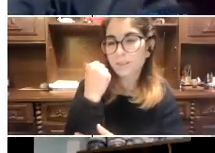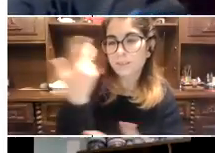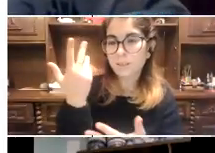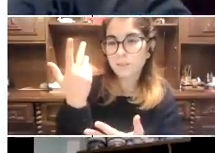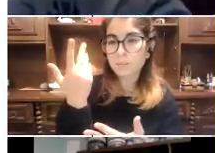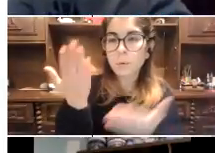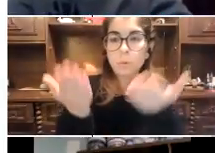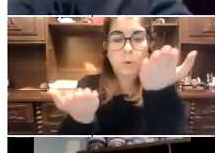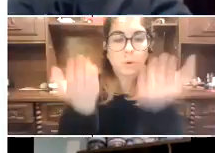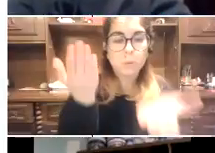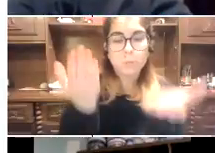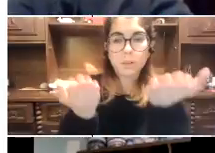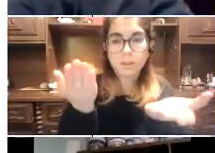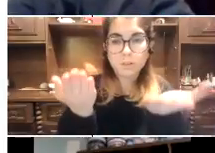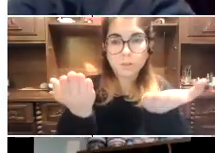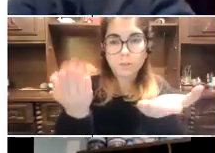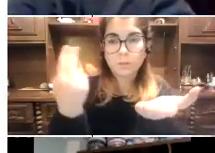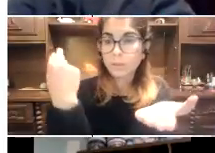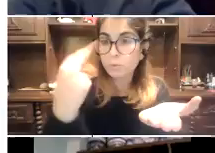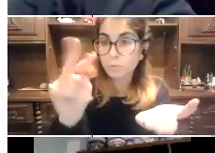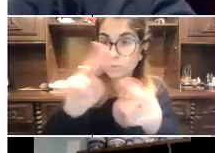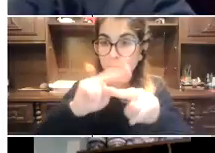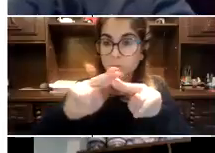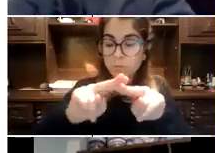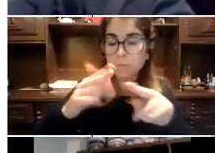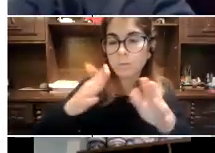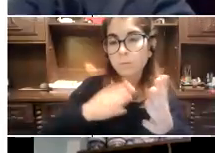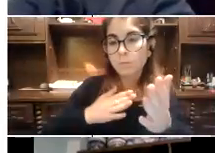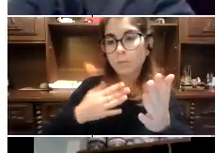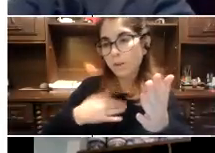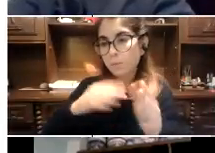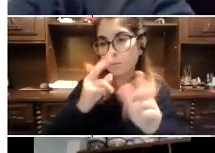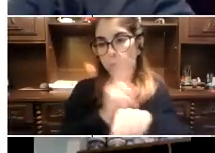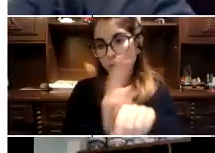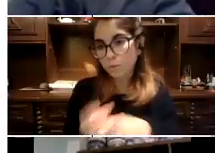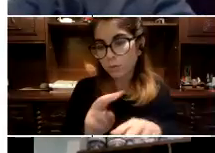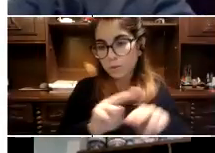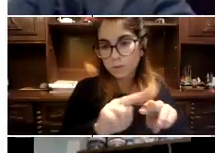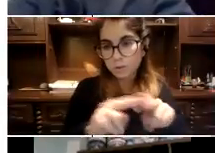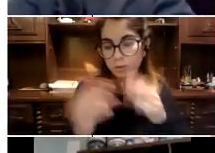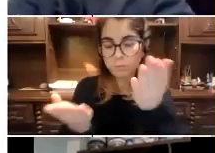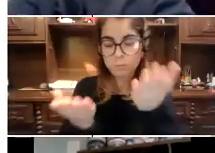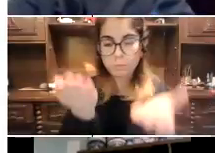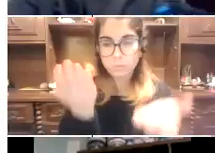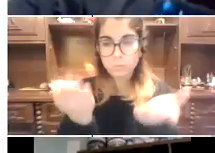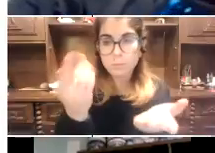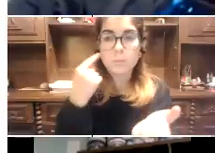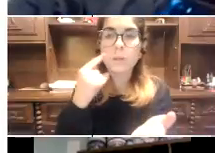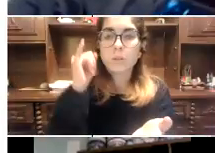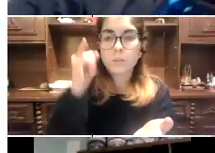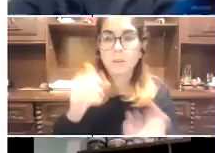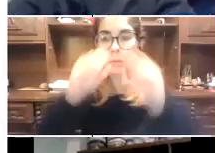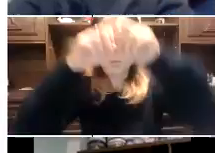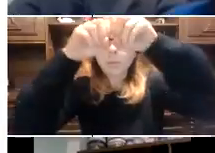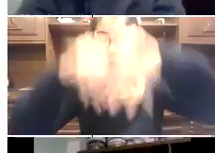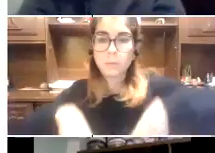comparación, como ejercicio de comparación respecto de lo que ustedes hicieron. Por supuesto, los mapas conceptuales siempre son más bien una